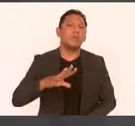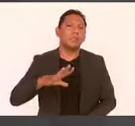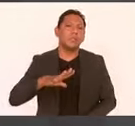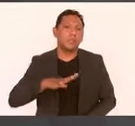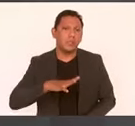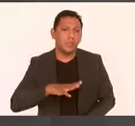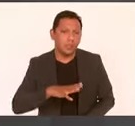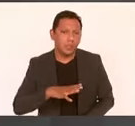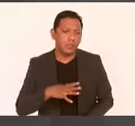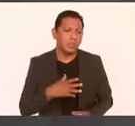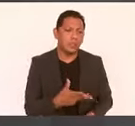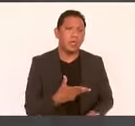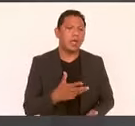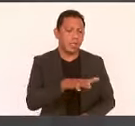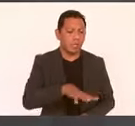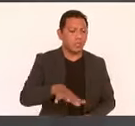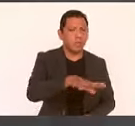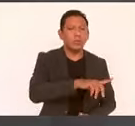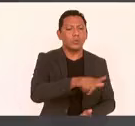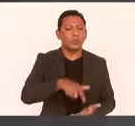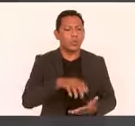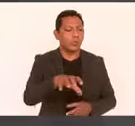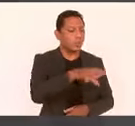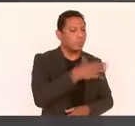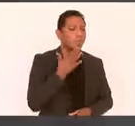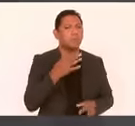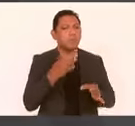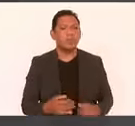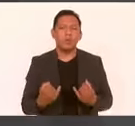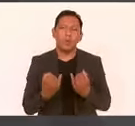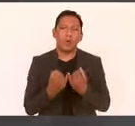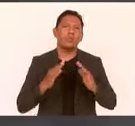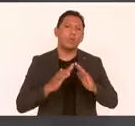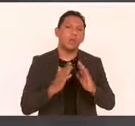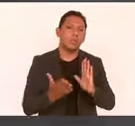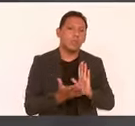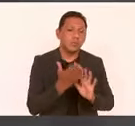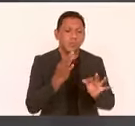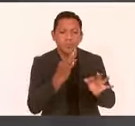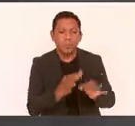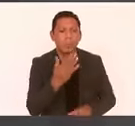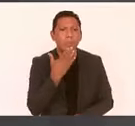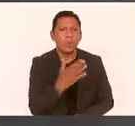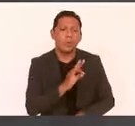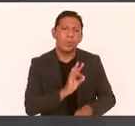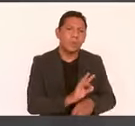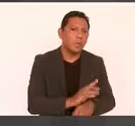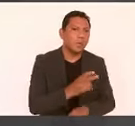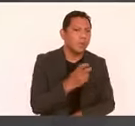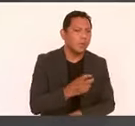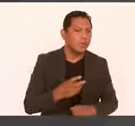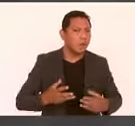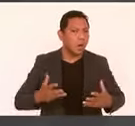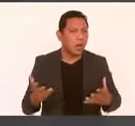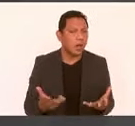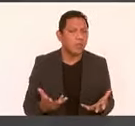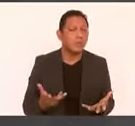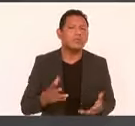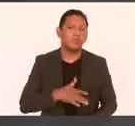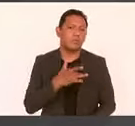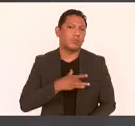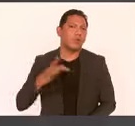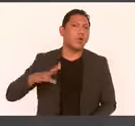posibilidad de espacios dignos, de una vivienda segura, y también que nos sigamos sintiendo orgullosos